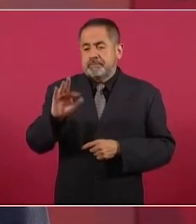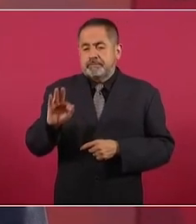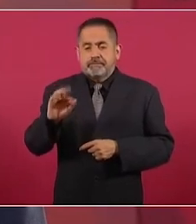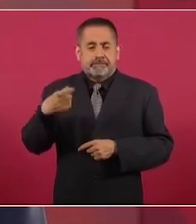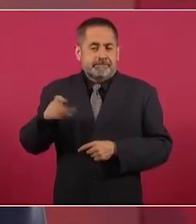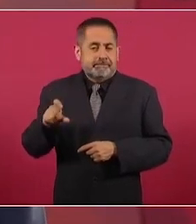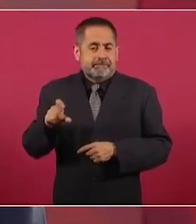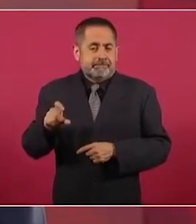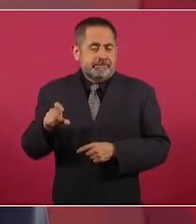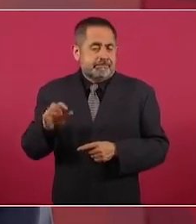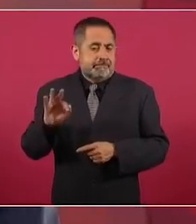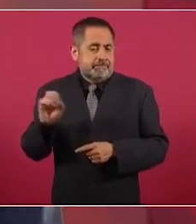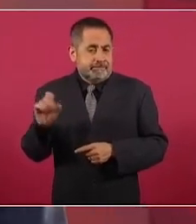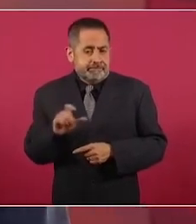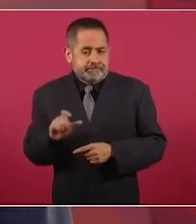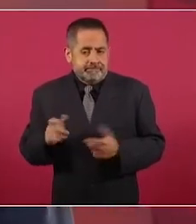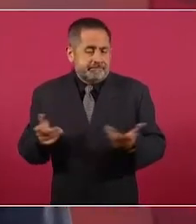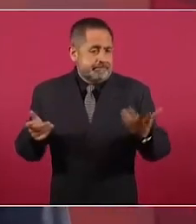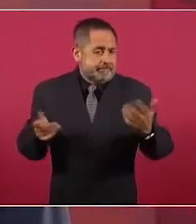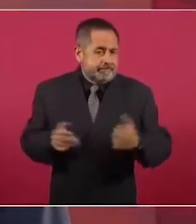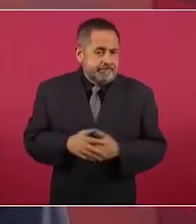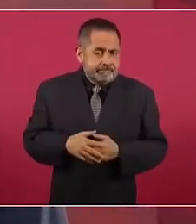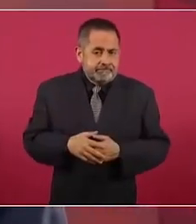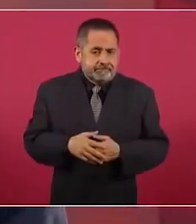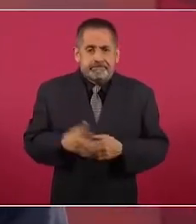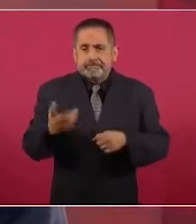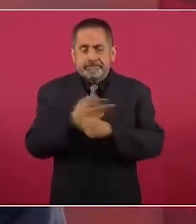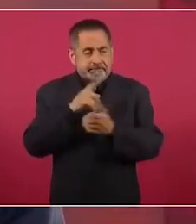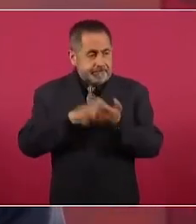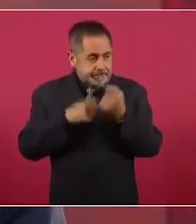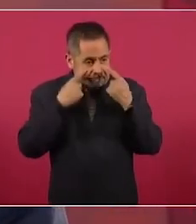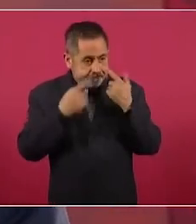y si estamos viendo lo que sucedió